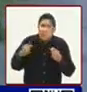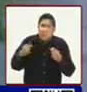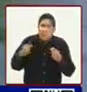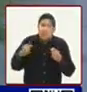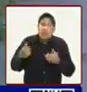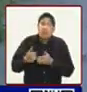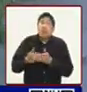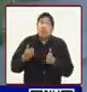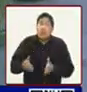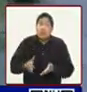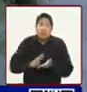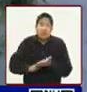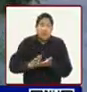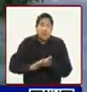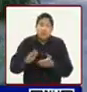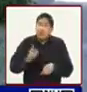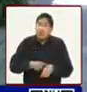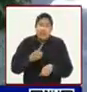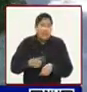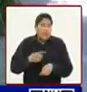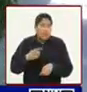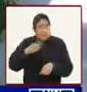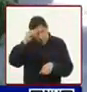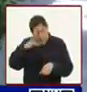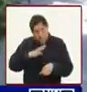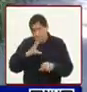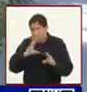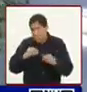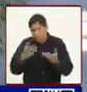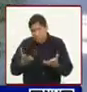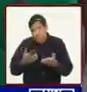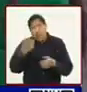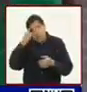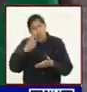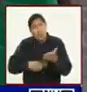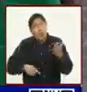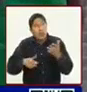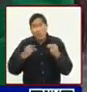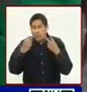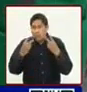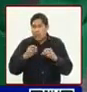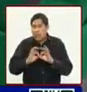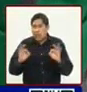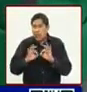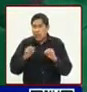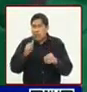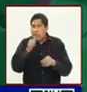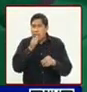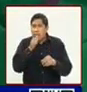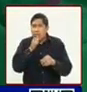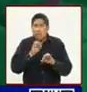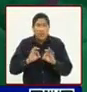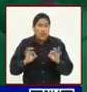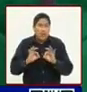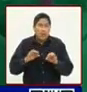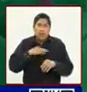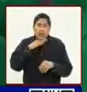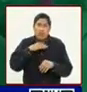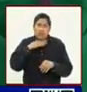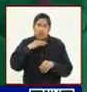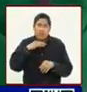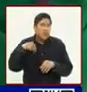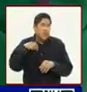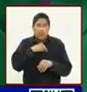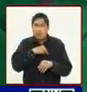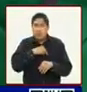los vecinos que limpie, pero algunas veces, pero ahí a la señora no se encuentra. Para que no haya mosquito, nada de agua, nada de suciedad, porque